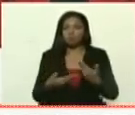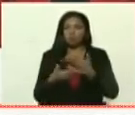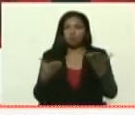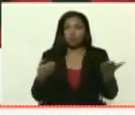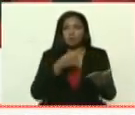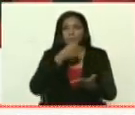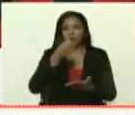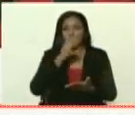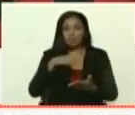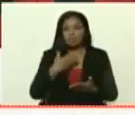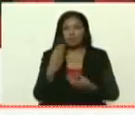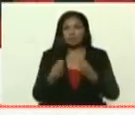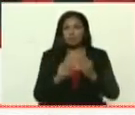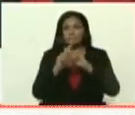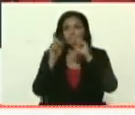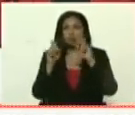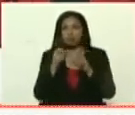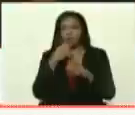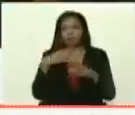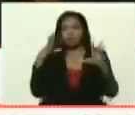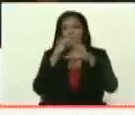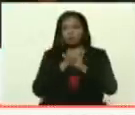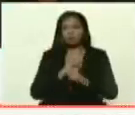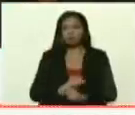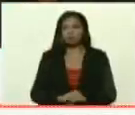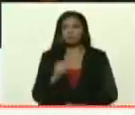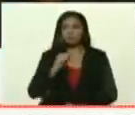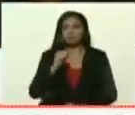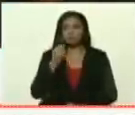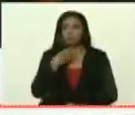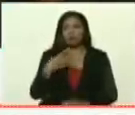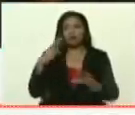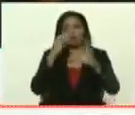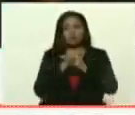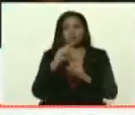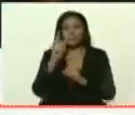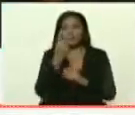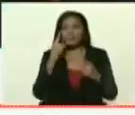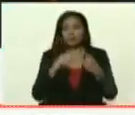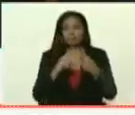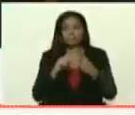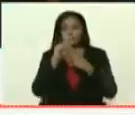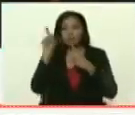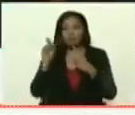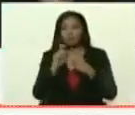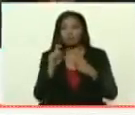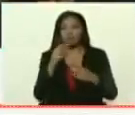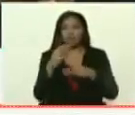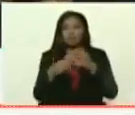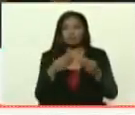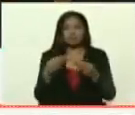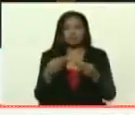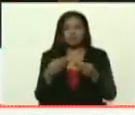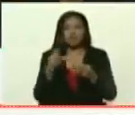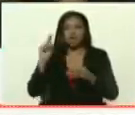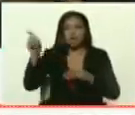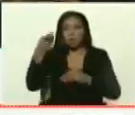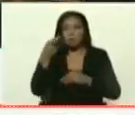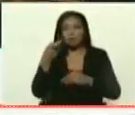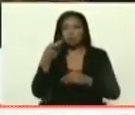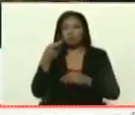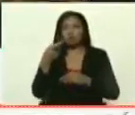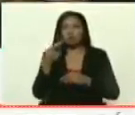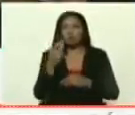hacer algunas preguntas. Adelante, por favor, buenas noches. Buenas noches, señor presidente. La primera pregunta la realiza Globovisión,